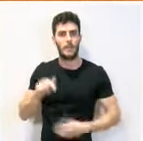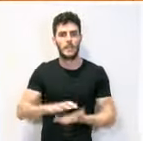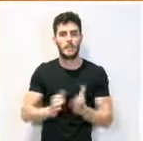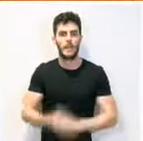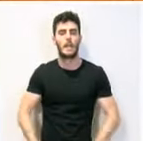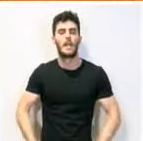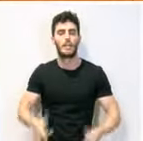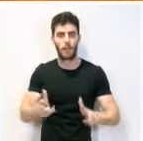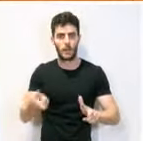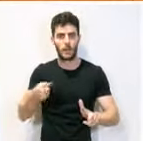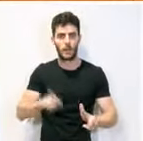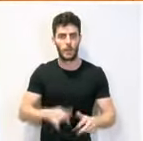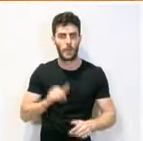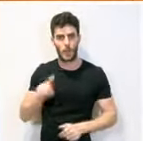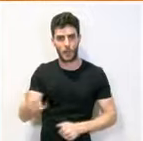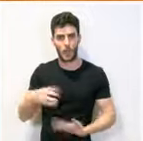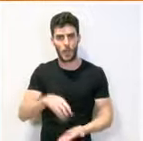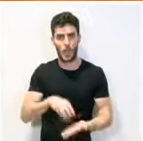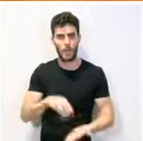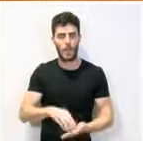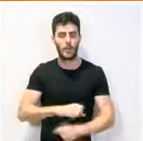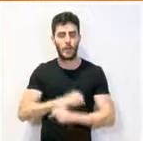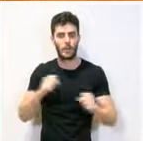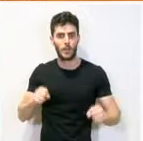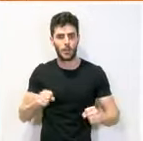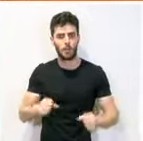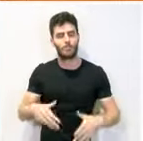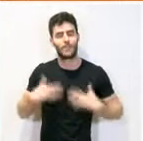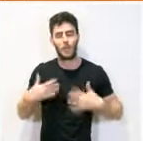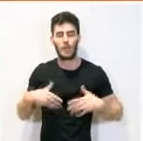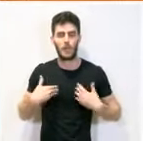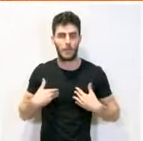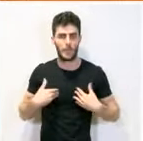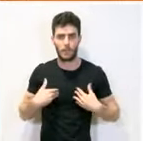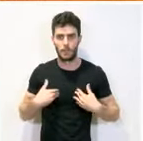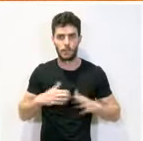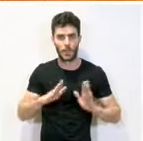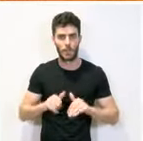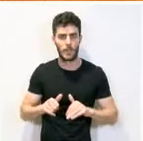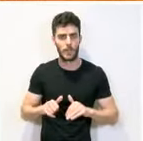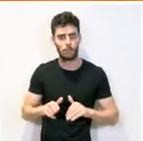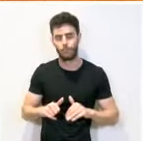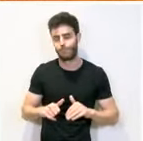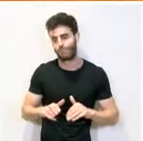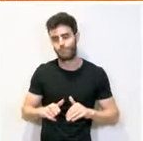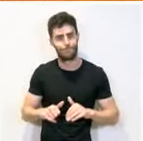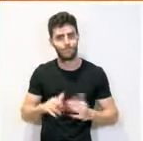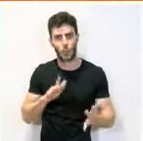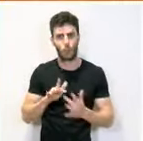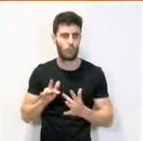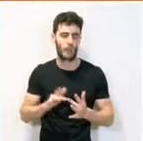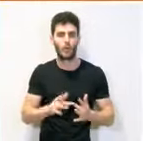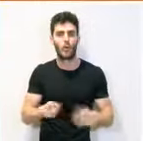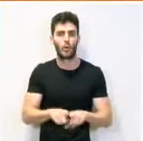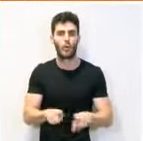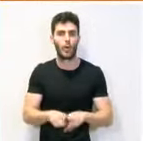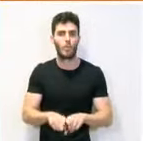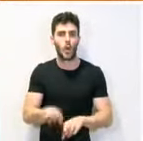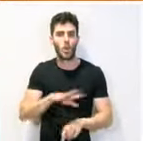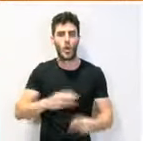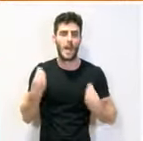democracia llegue también a los centros de mayores. Lamentablemente se los ha venido tratando como, no como su lugar de